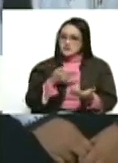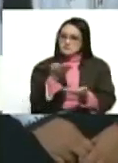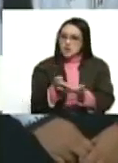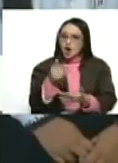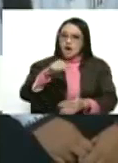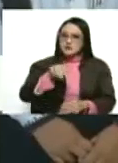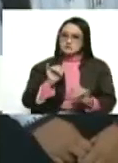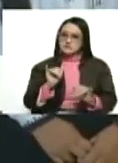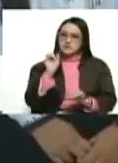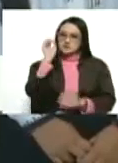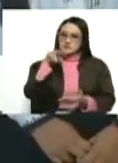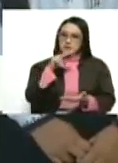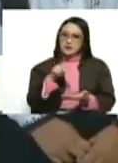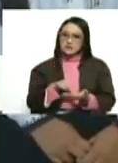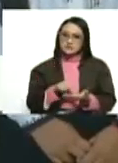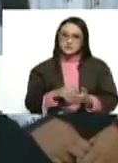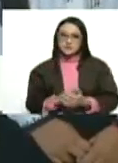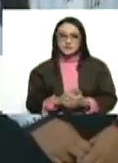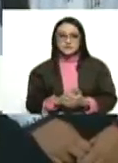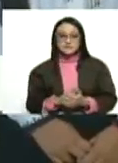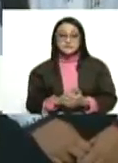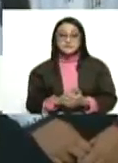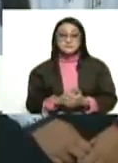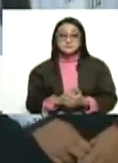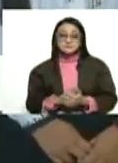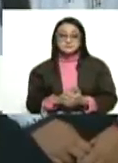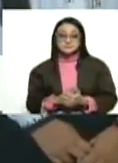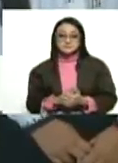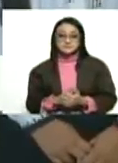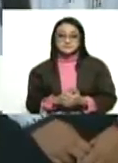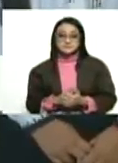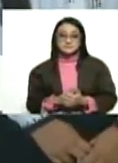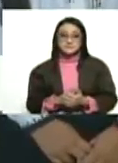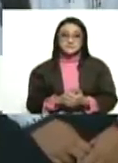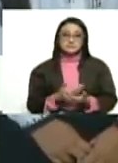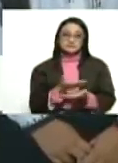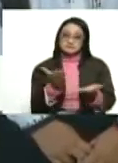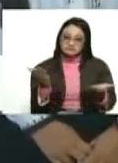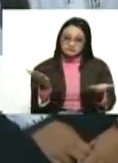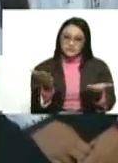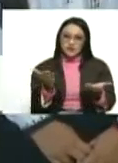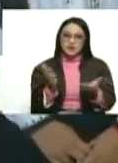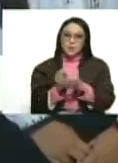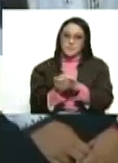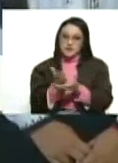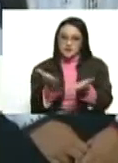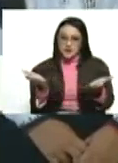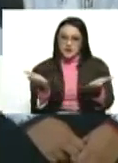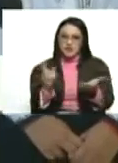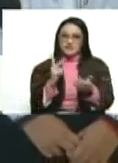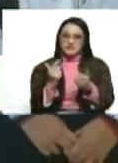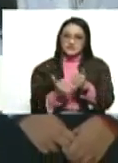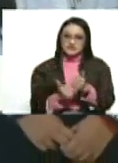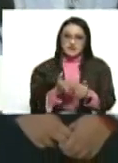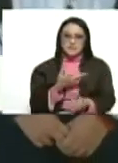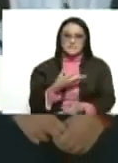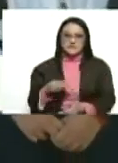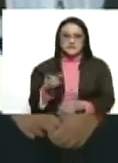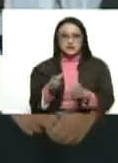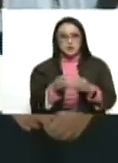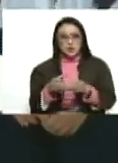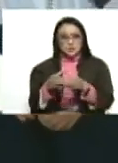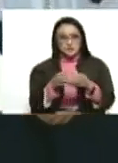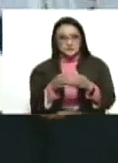aquí en el Palacio Federal Yo quisiera que en torno a esto el compañero diputado vicepresidente de esta comisión